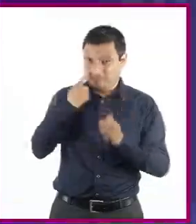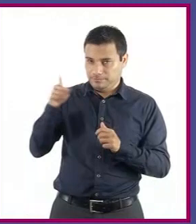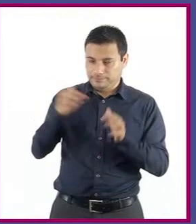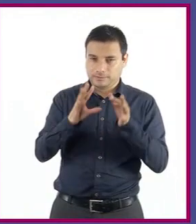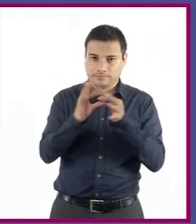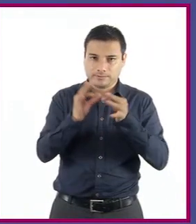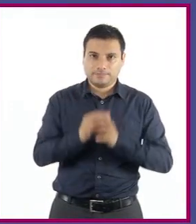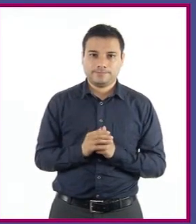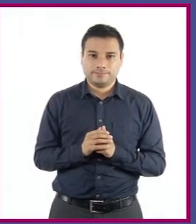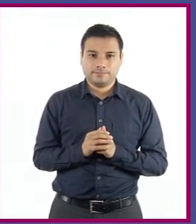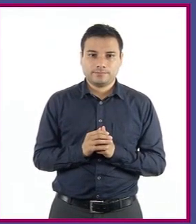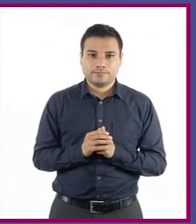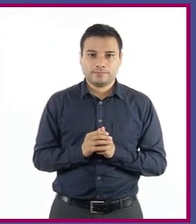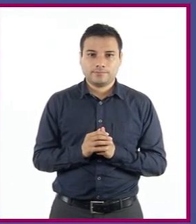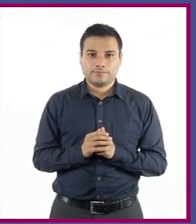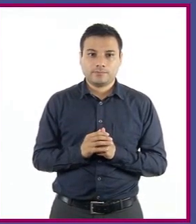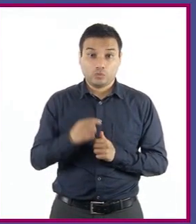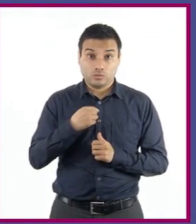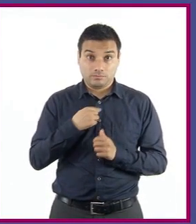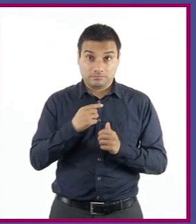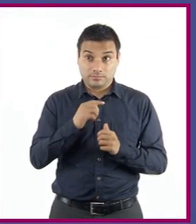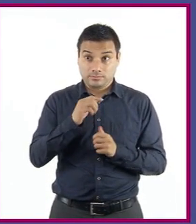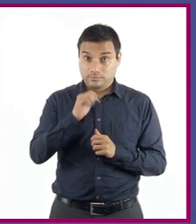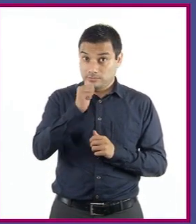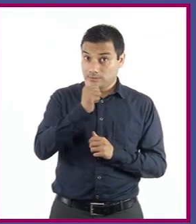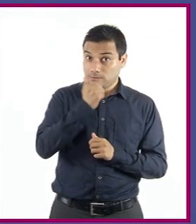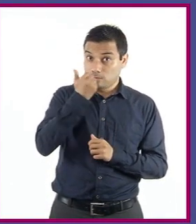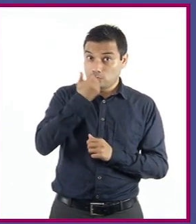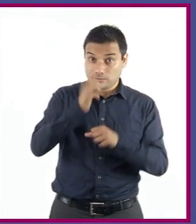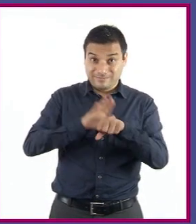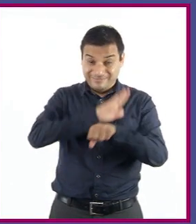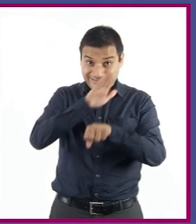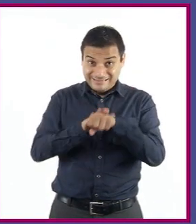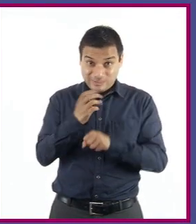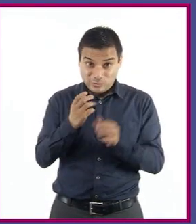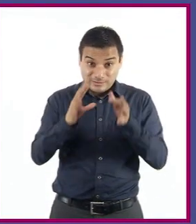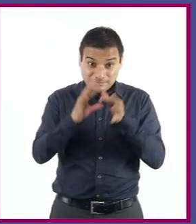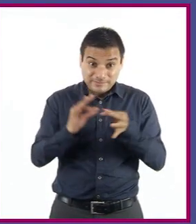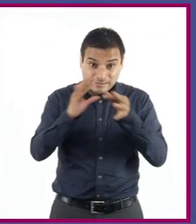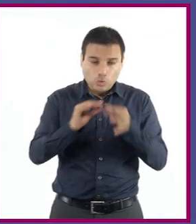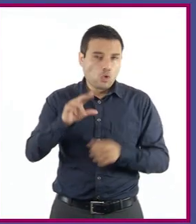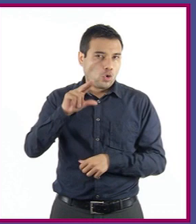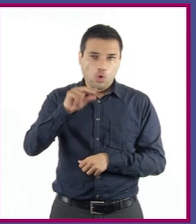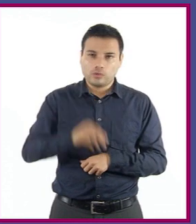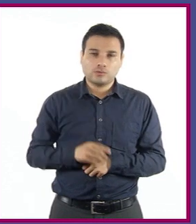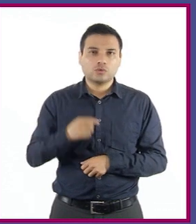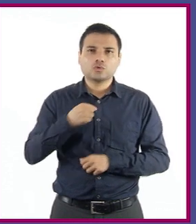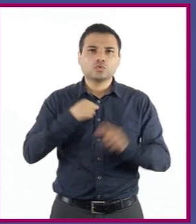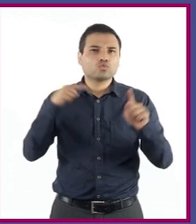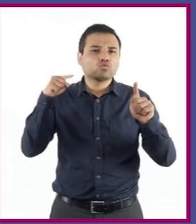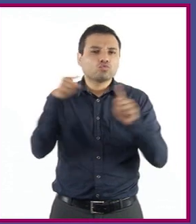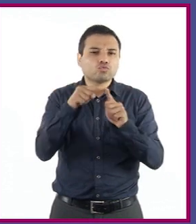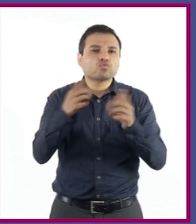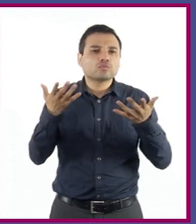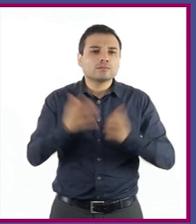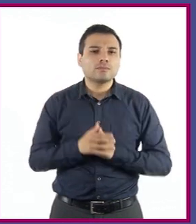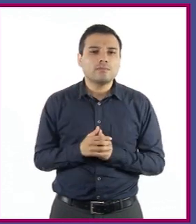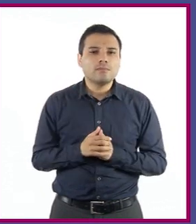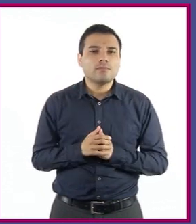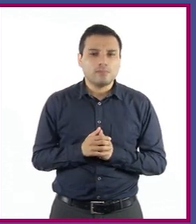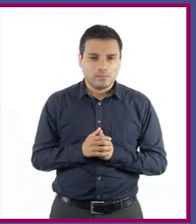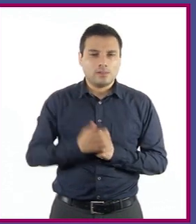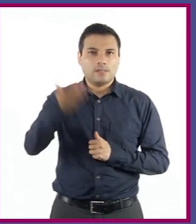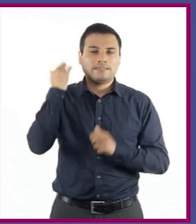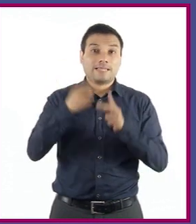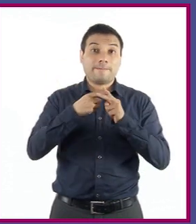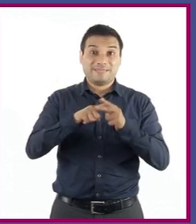me referiré a la situación académica de los alumnos, sino concretamente recalcar que desde el inicio del ciclo